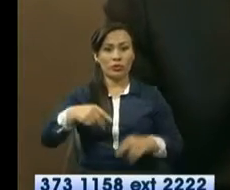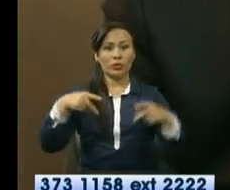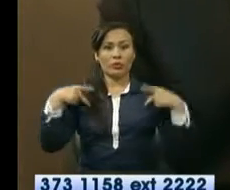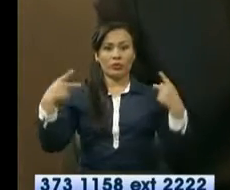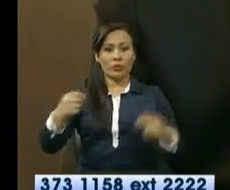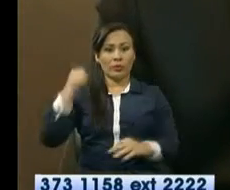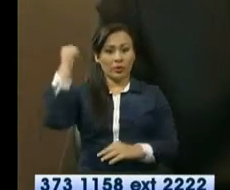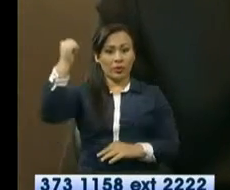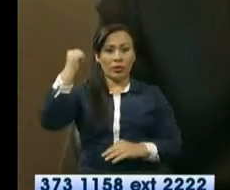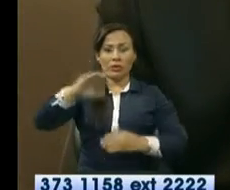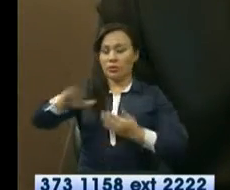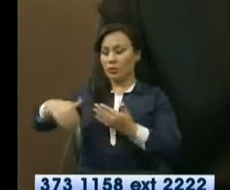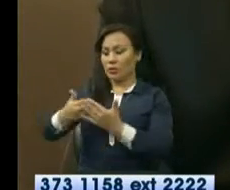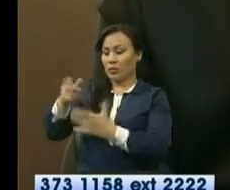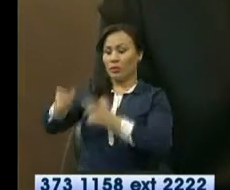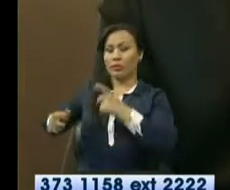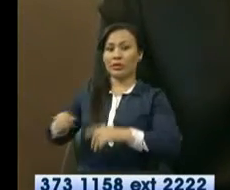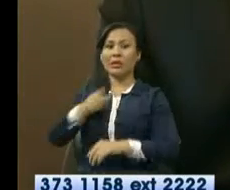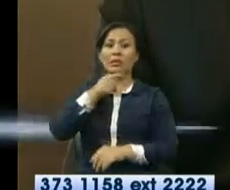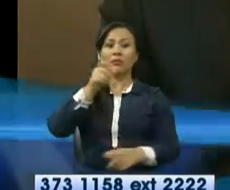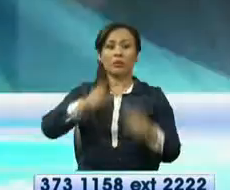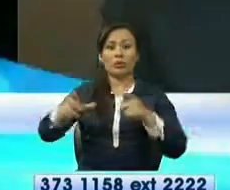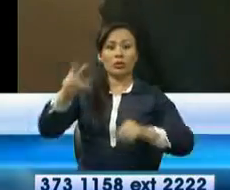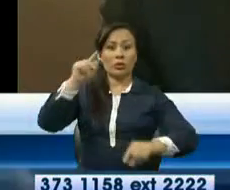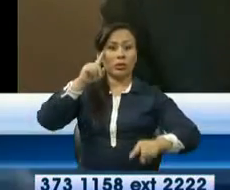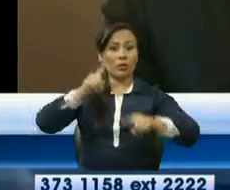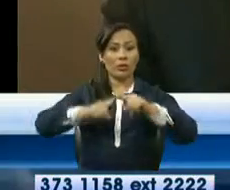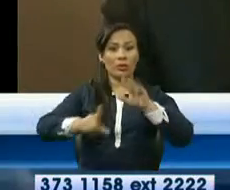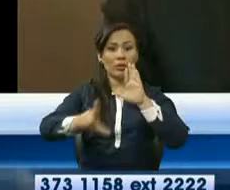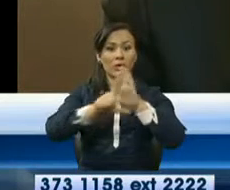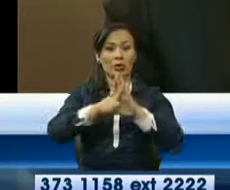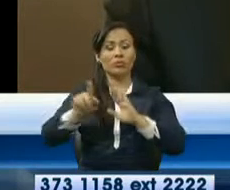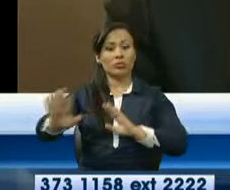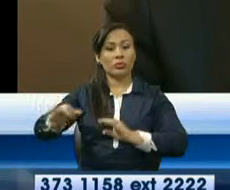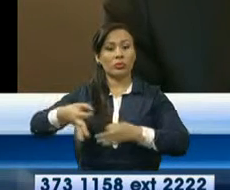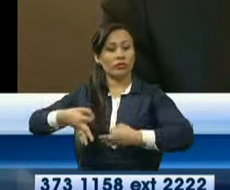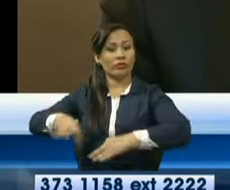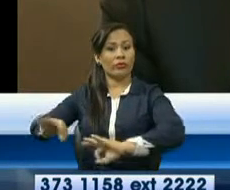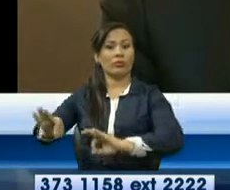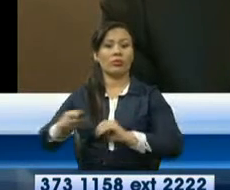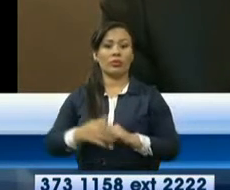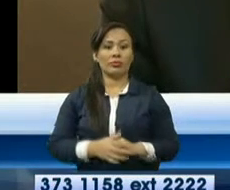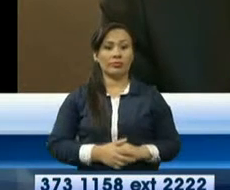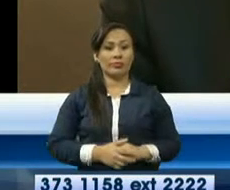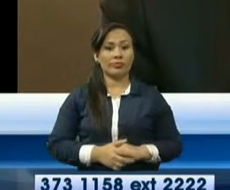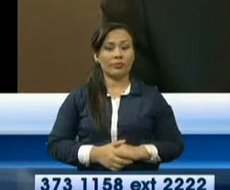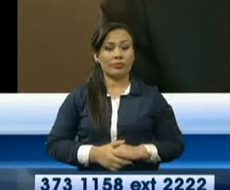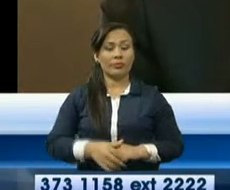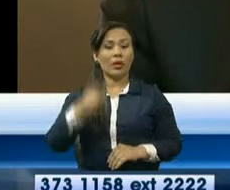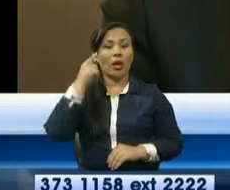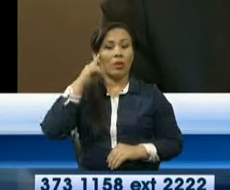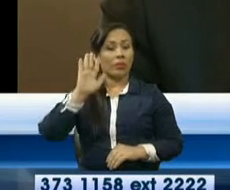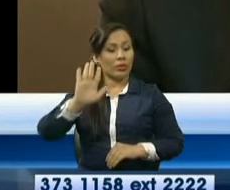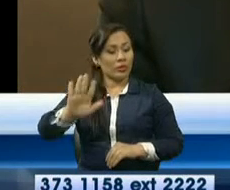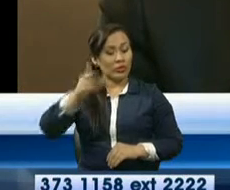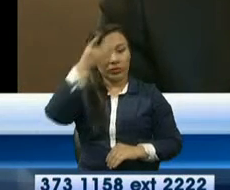derecho. Y quienes no están de acuerdo con la ley tienen mecanismos legales para